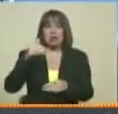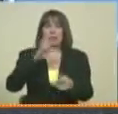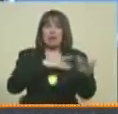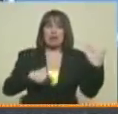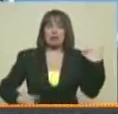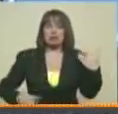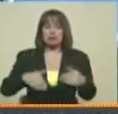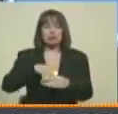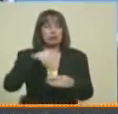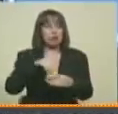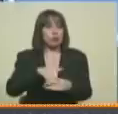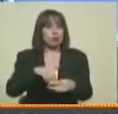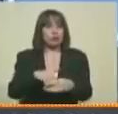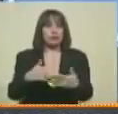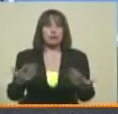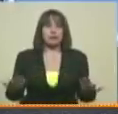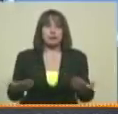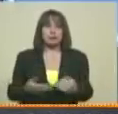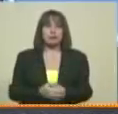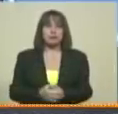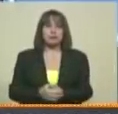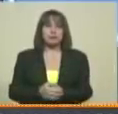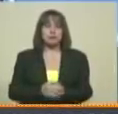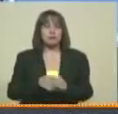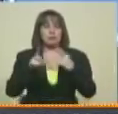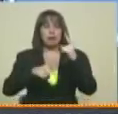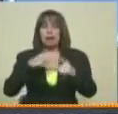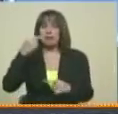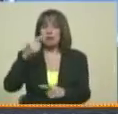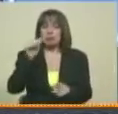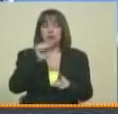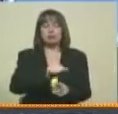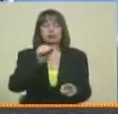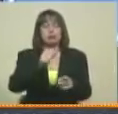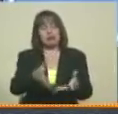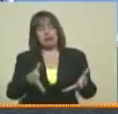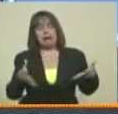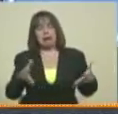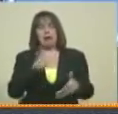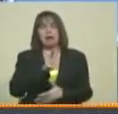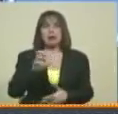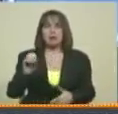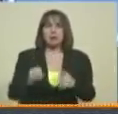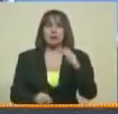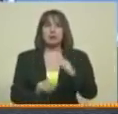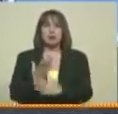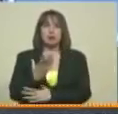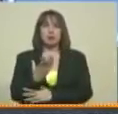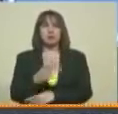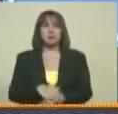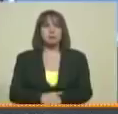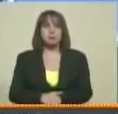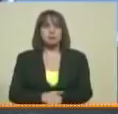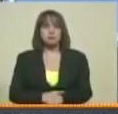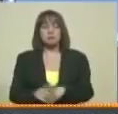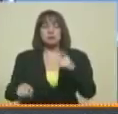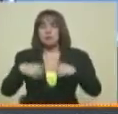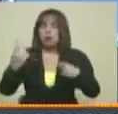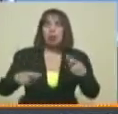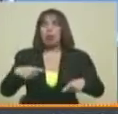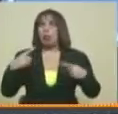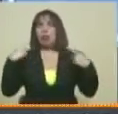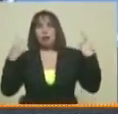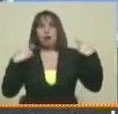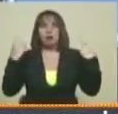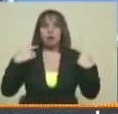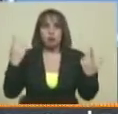presidenciales. Y después de la tremenda victoria que tuvimos el 20 de mayo, quedaron más turuletos, más locos